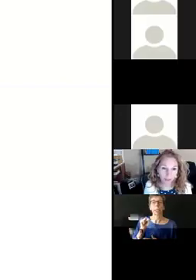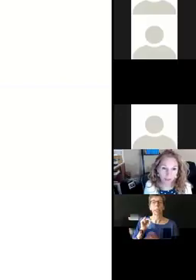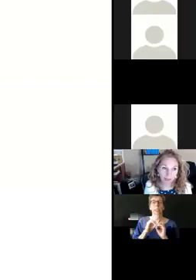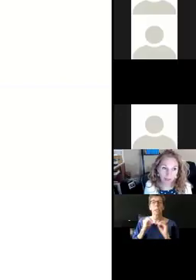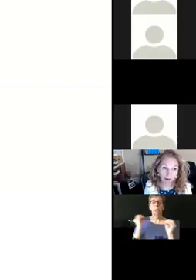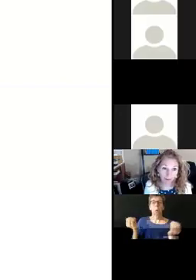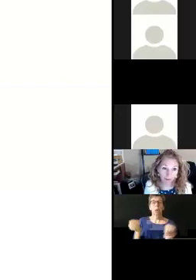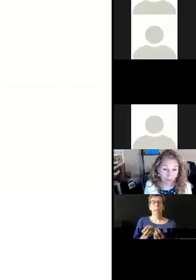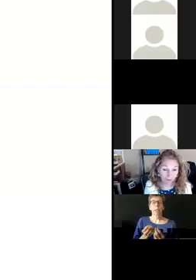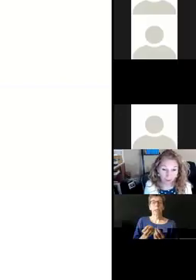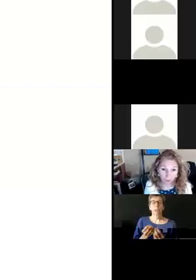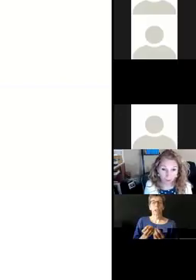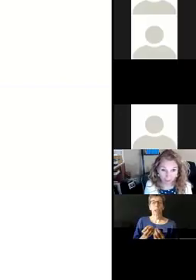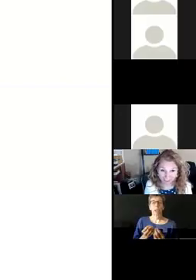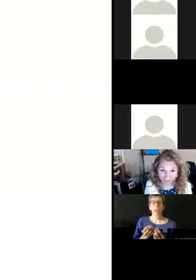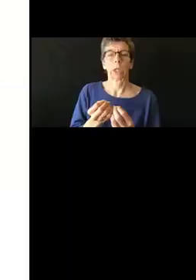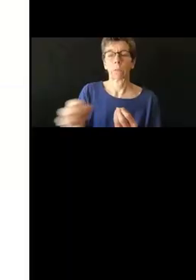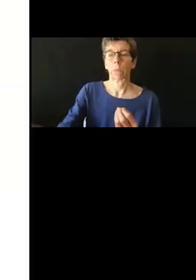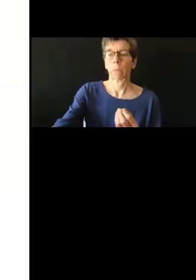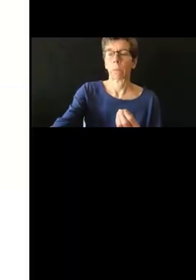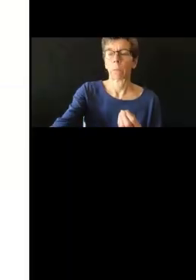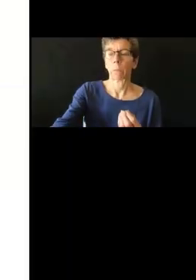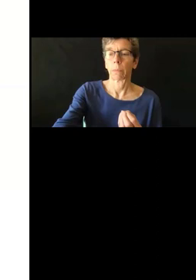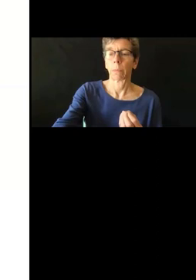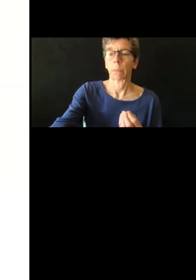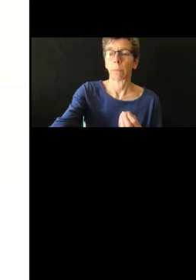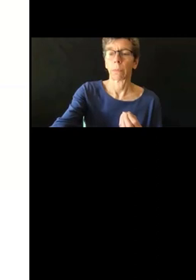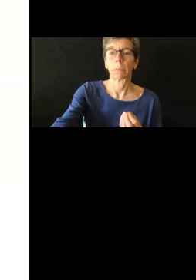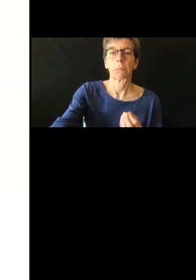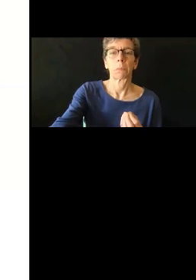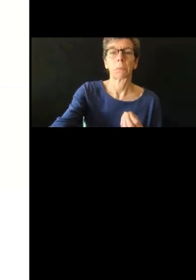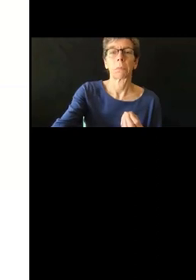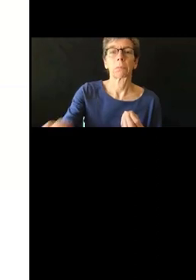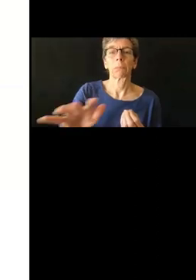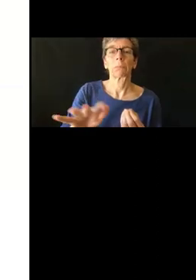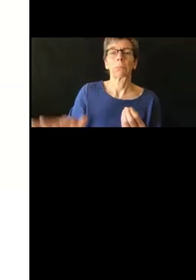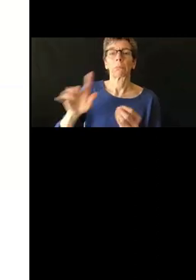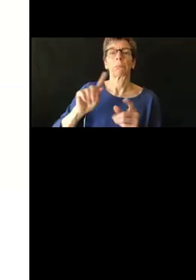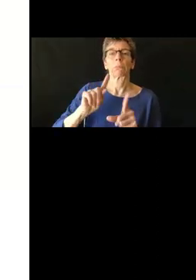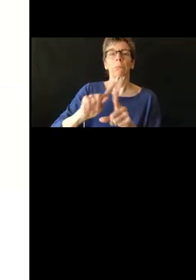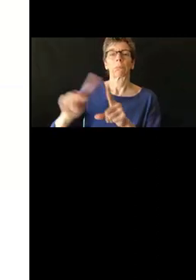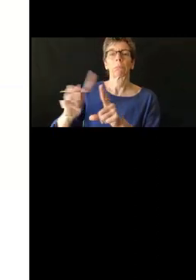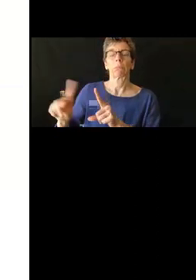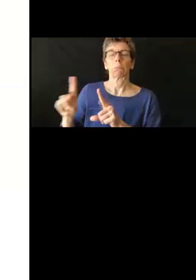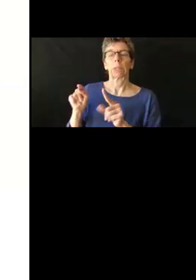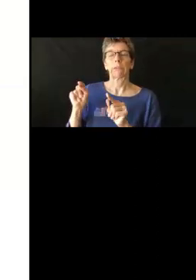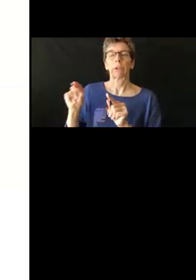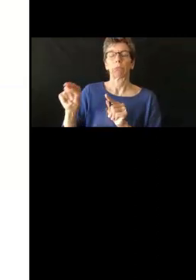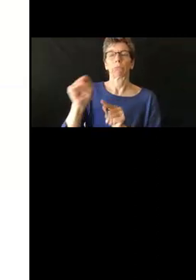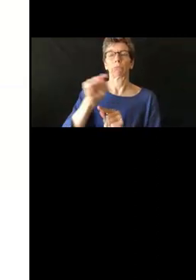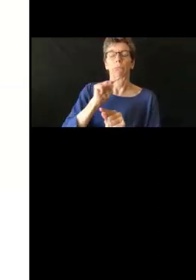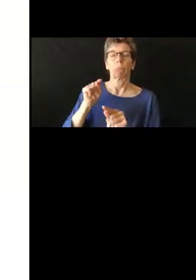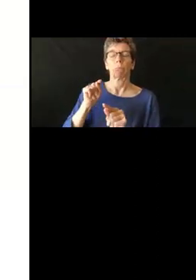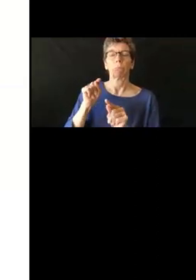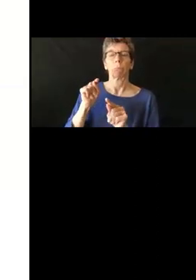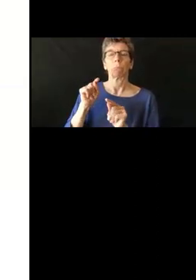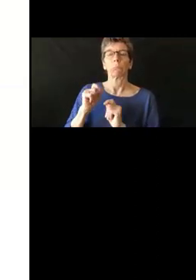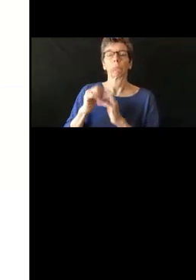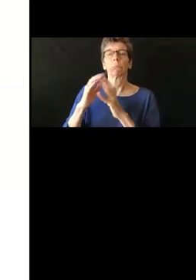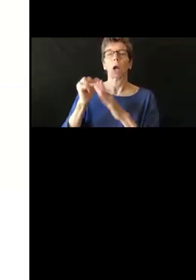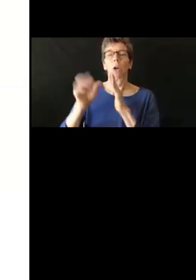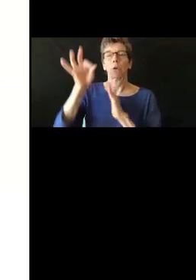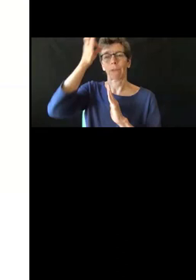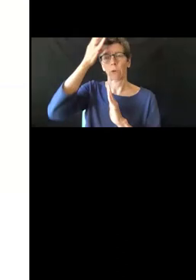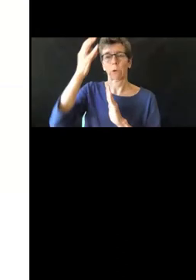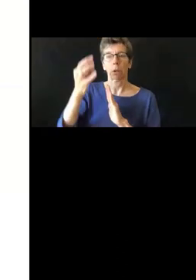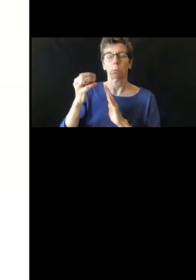hay una como nosotros, en todos los estados y territorios, porque el Congreso creó un programa a